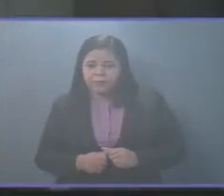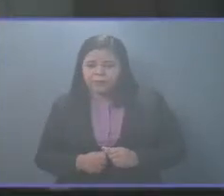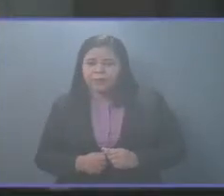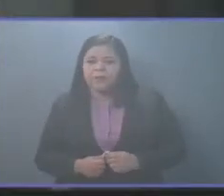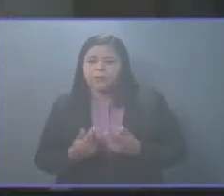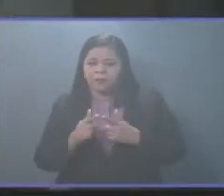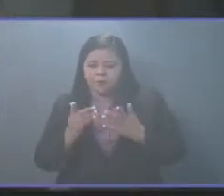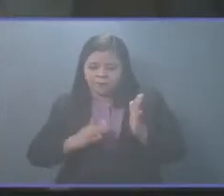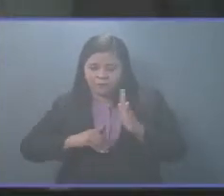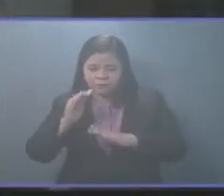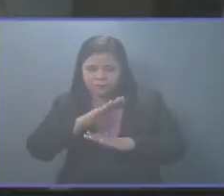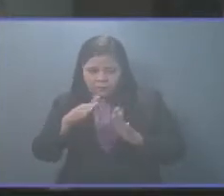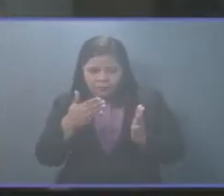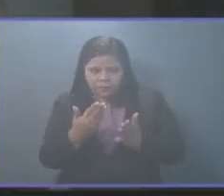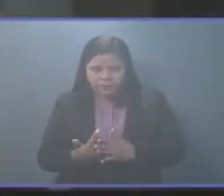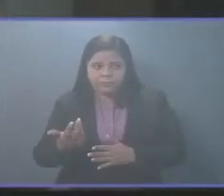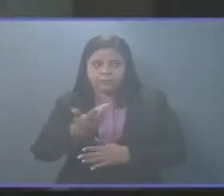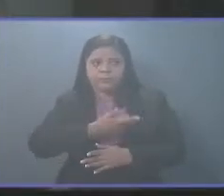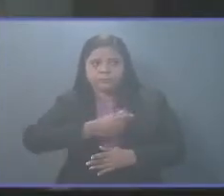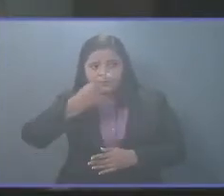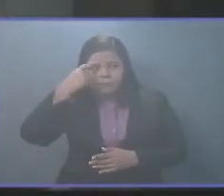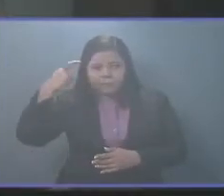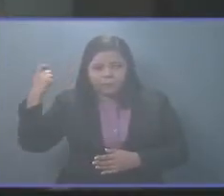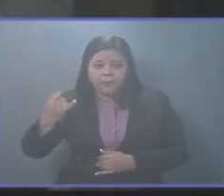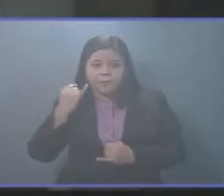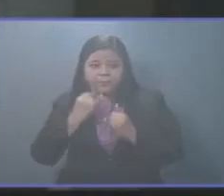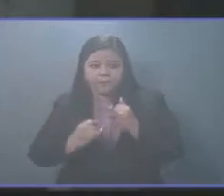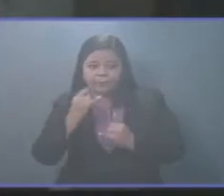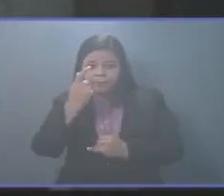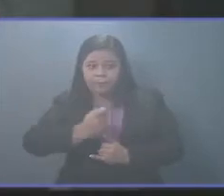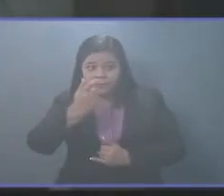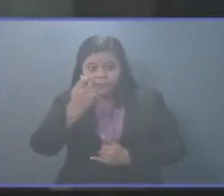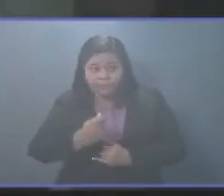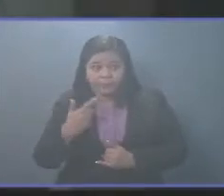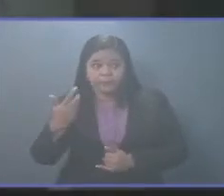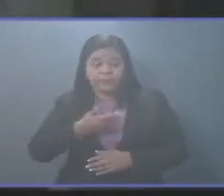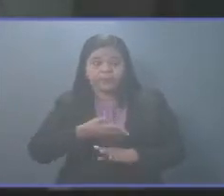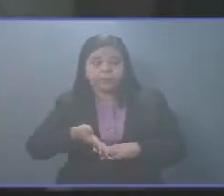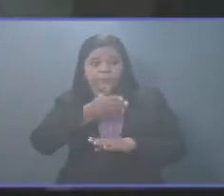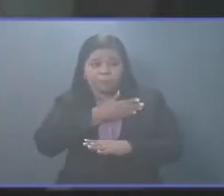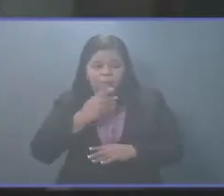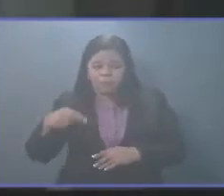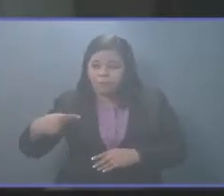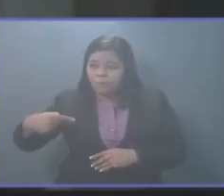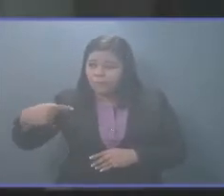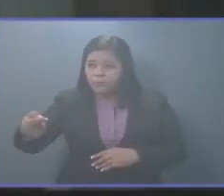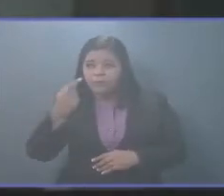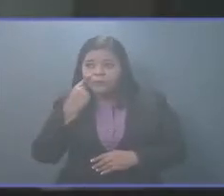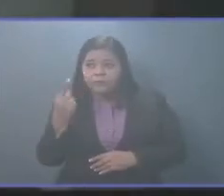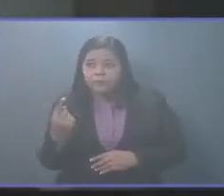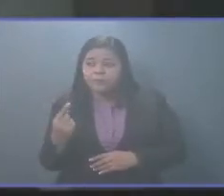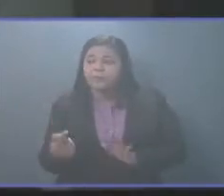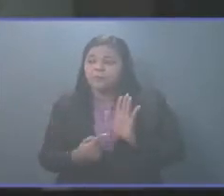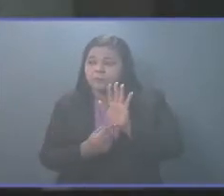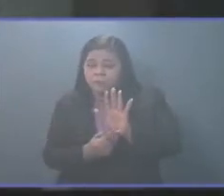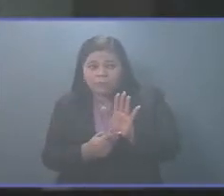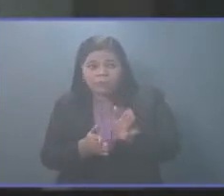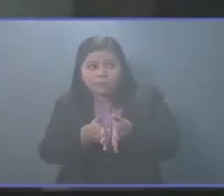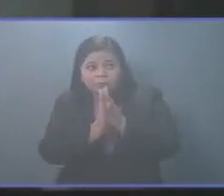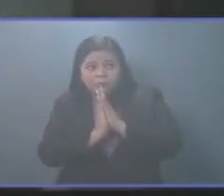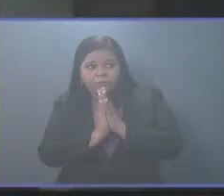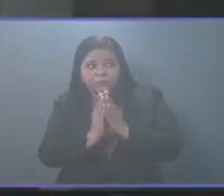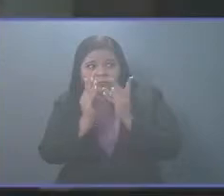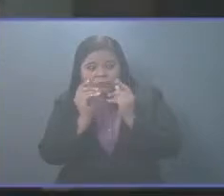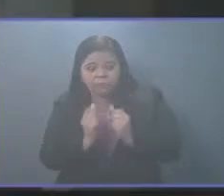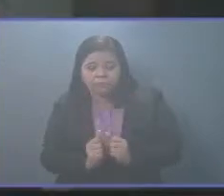fue muy recurrente. Yo lo recuerdo mucho en los últimos meses de cuando estuvimos requiriendo permanentemente que presentaran el